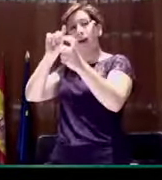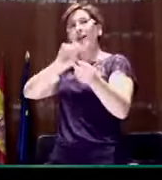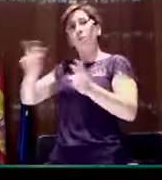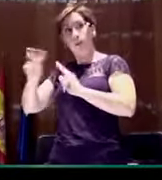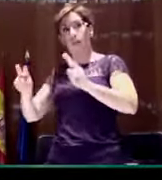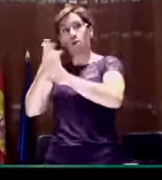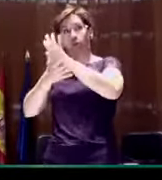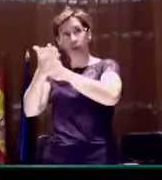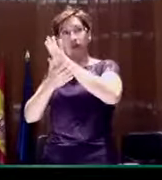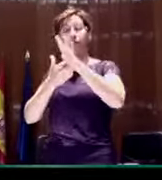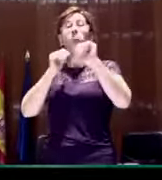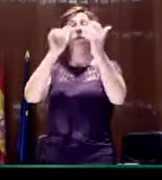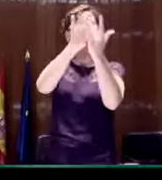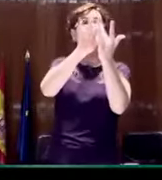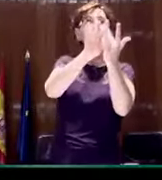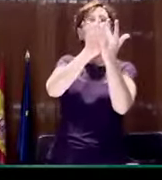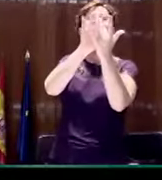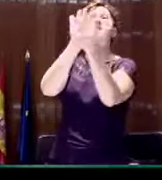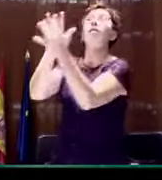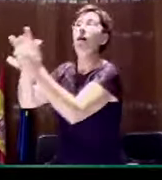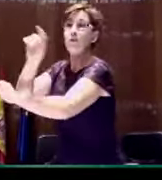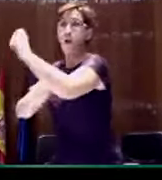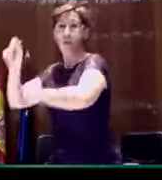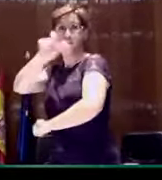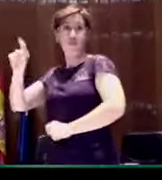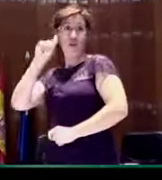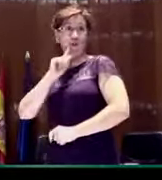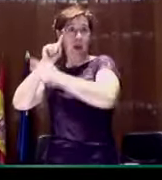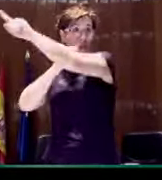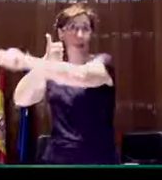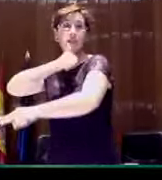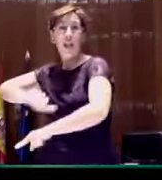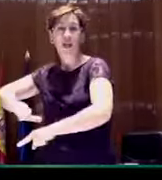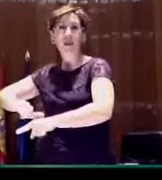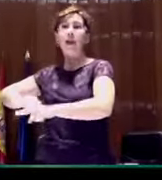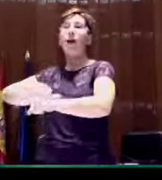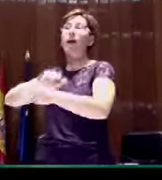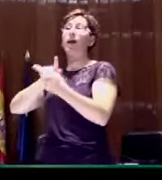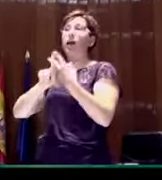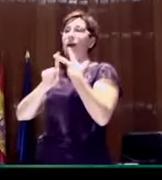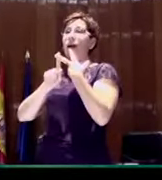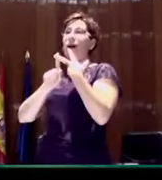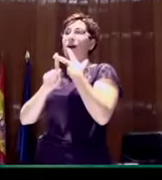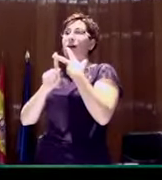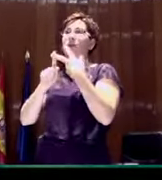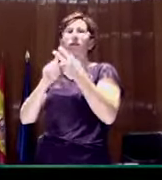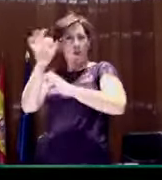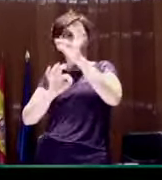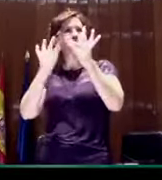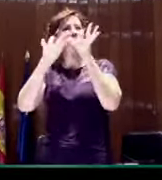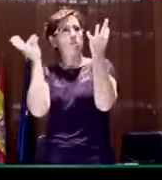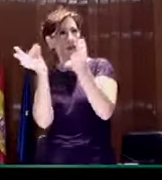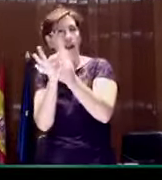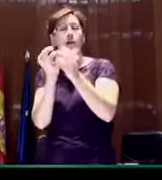programa, entré en contacto con las asociaciones de personas sordas de allí de Islandia e hicimos algunos seminarios y